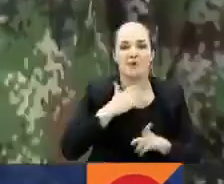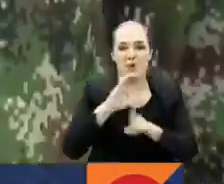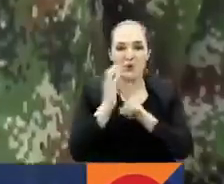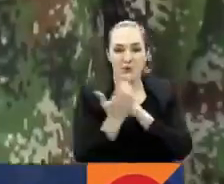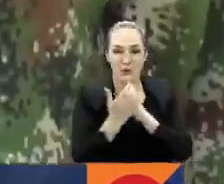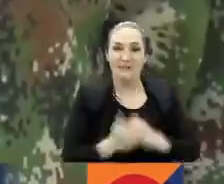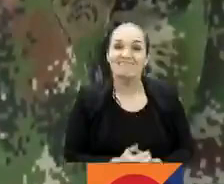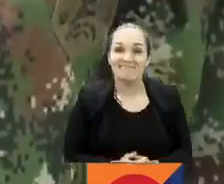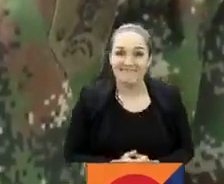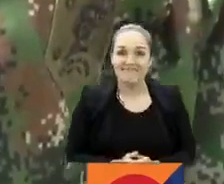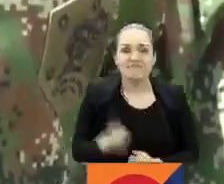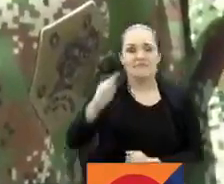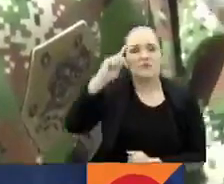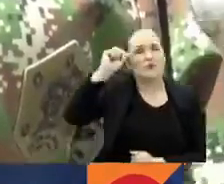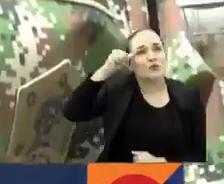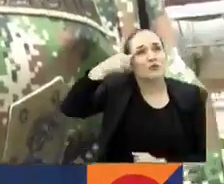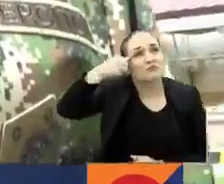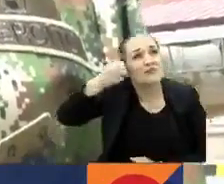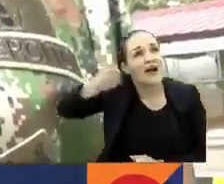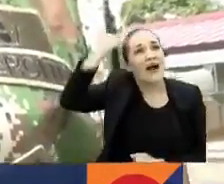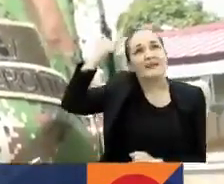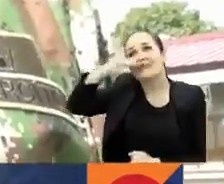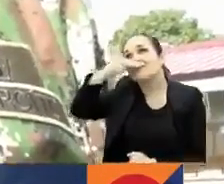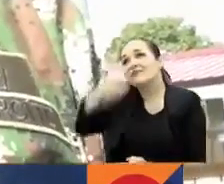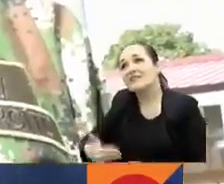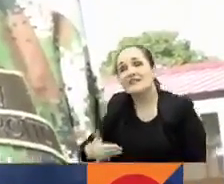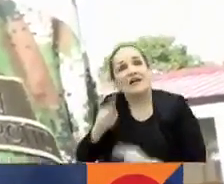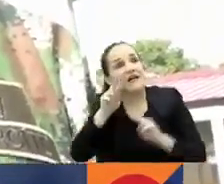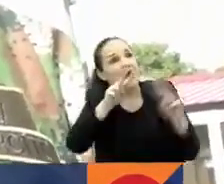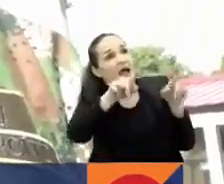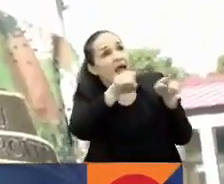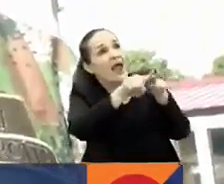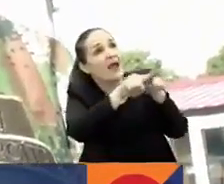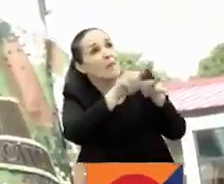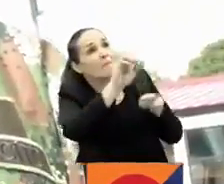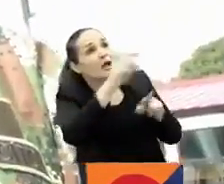sueño que tuvo desde niña, seguir los pasos de su hermano, quien también perteneció al Ejército Nacional.